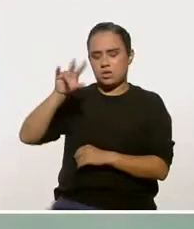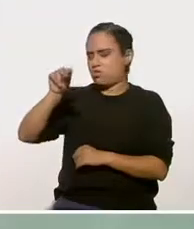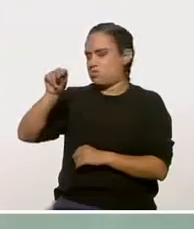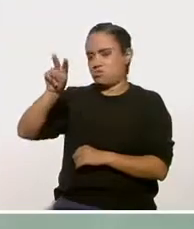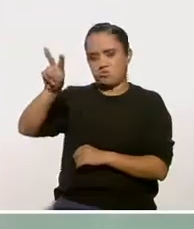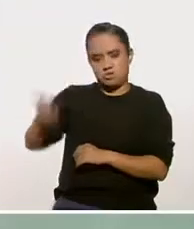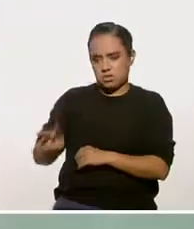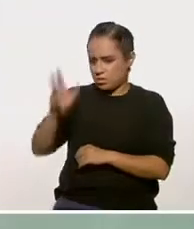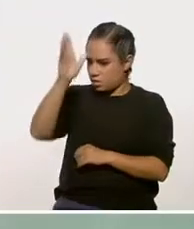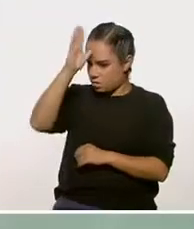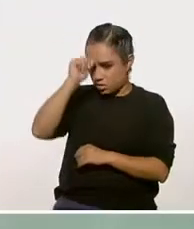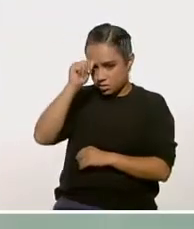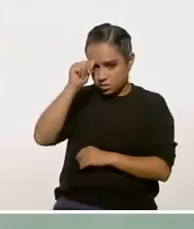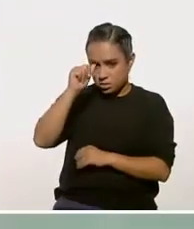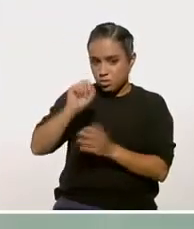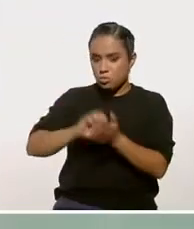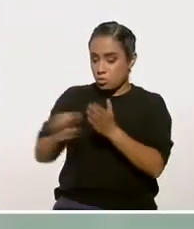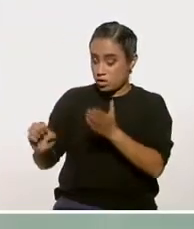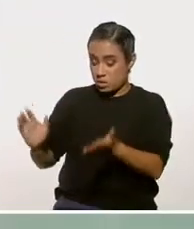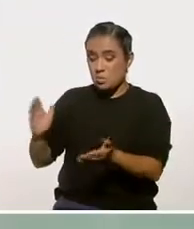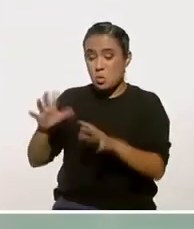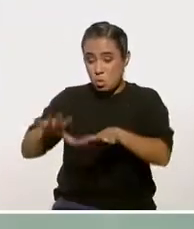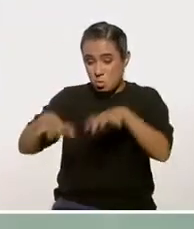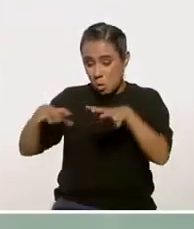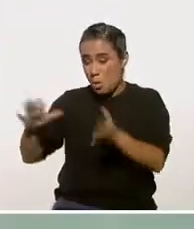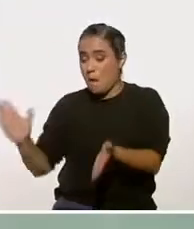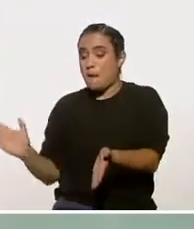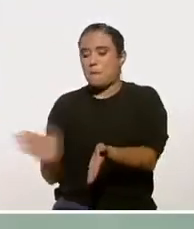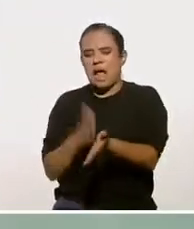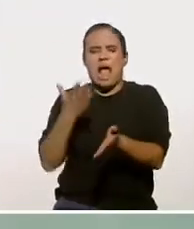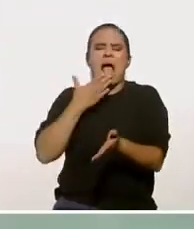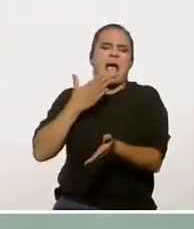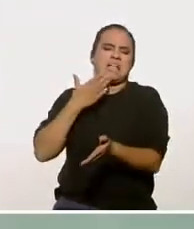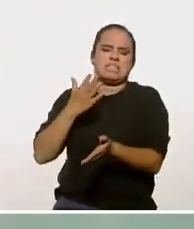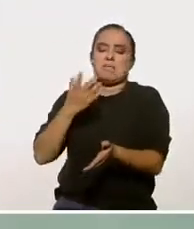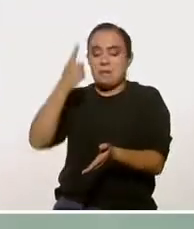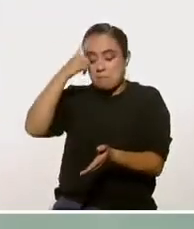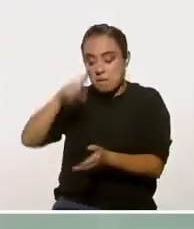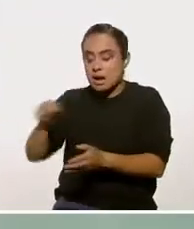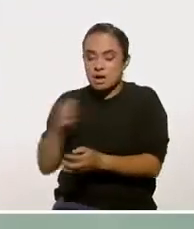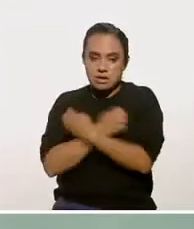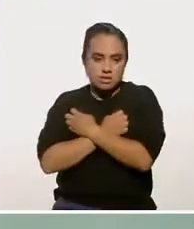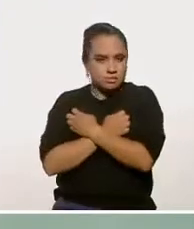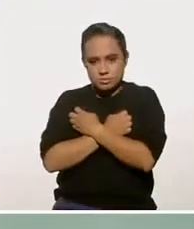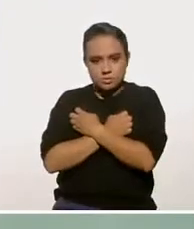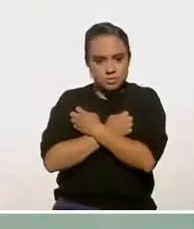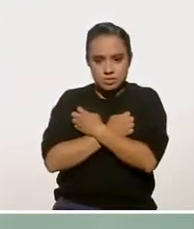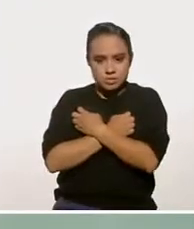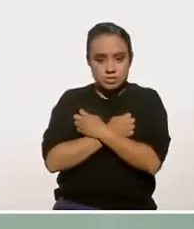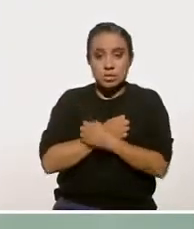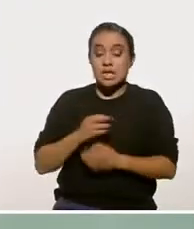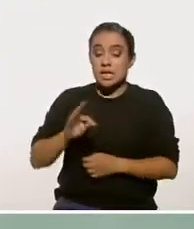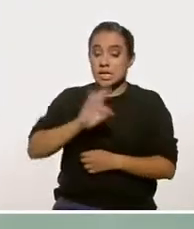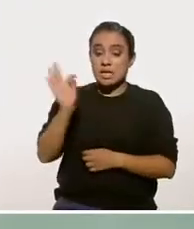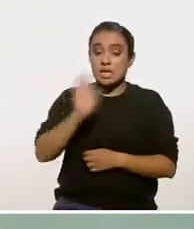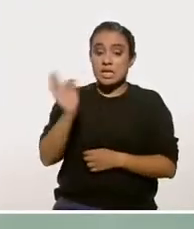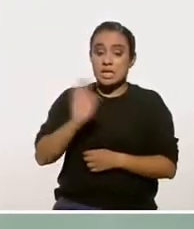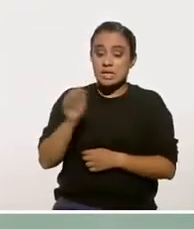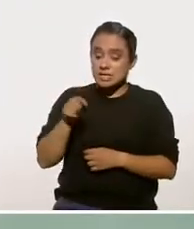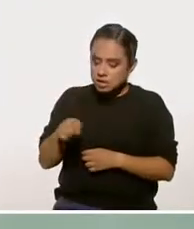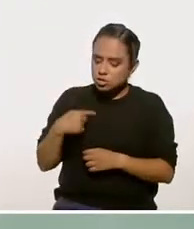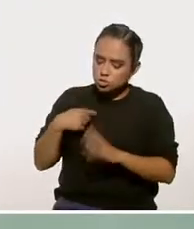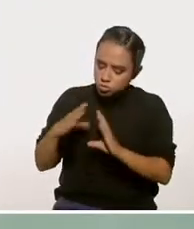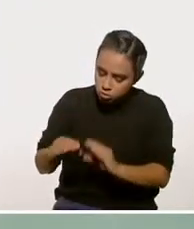desacuerdo, de una nalgada a tiempo. O sea, si tú de 0 a 5 años haces todo esto que nos estás diciendo, jamás vas a necesitar una